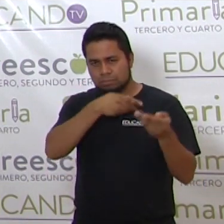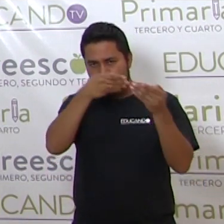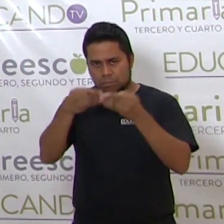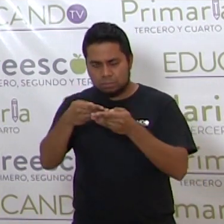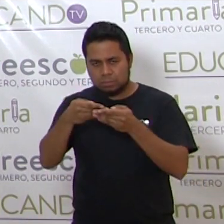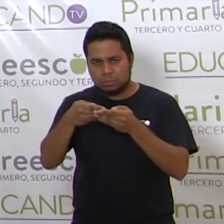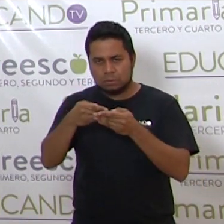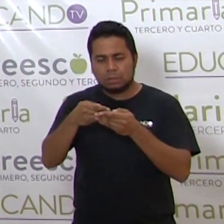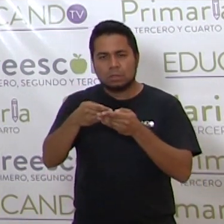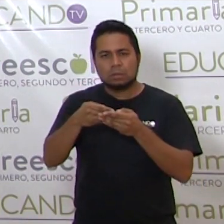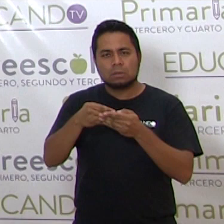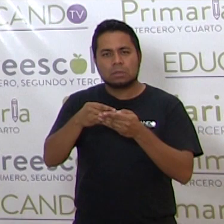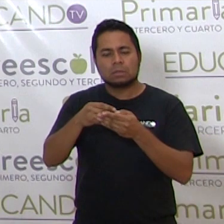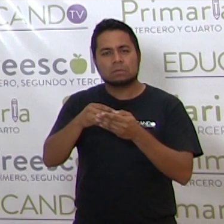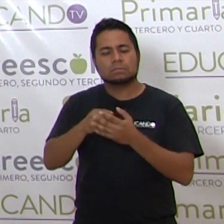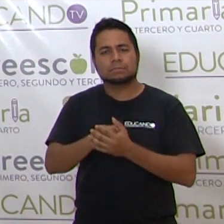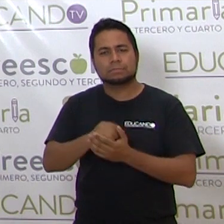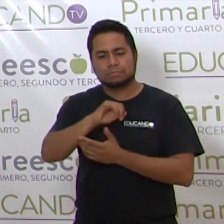jíbaro